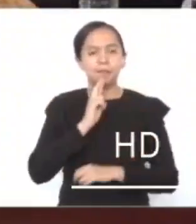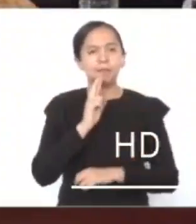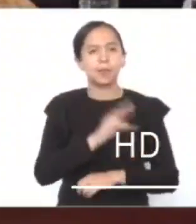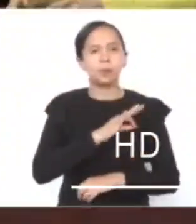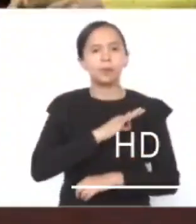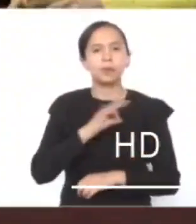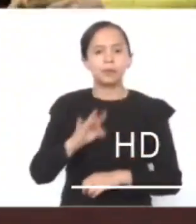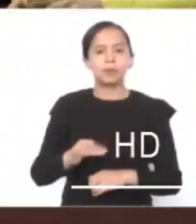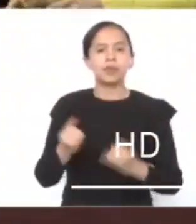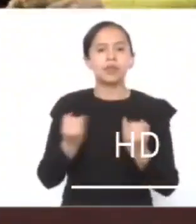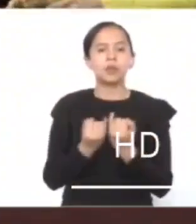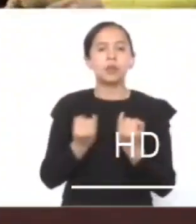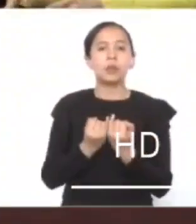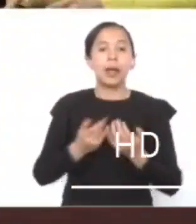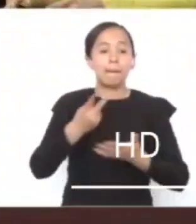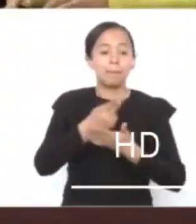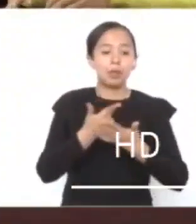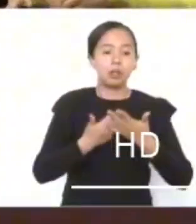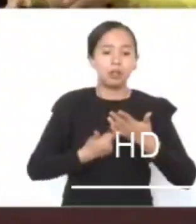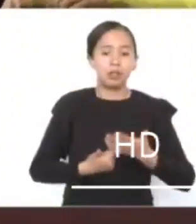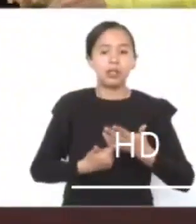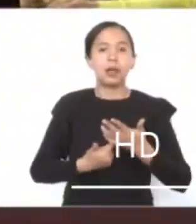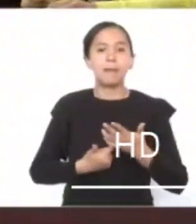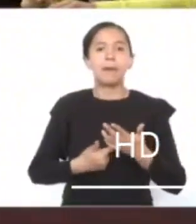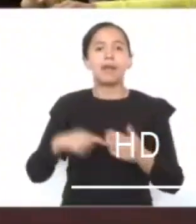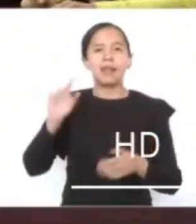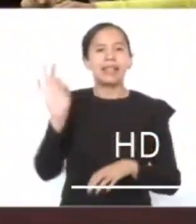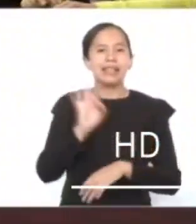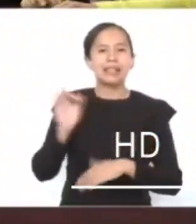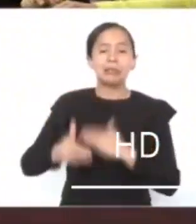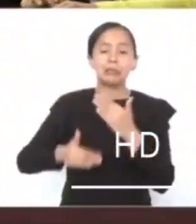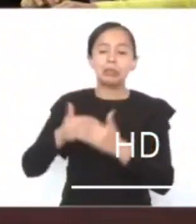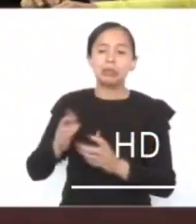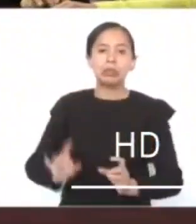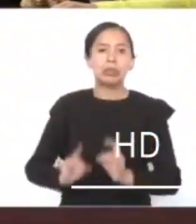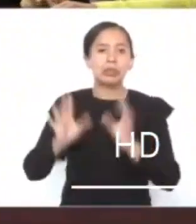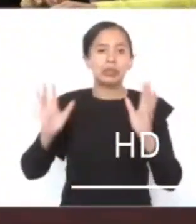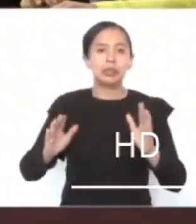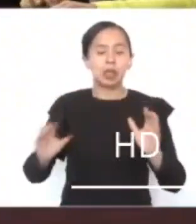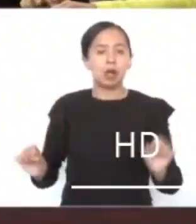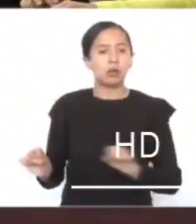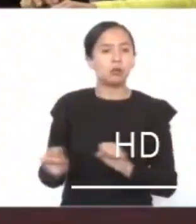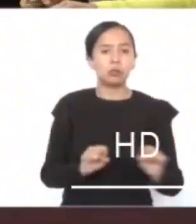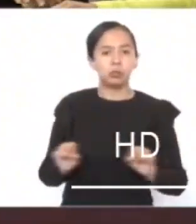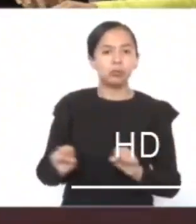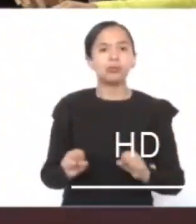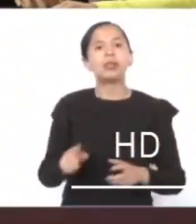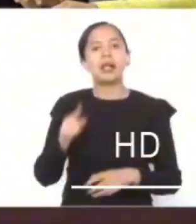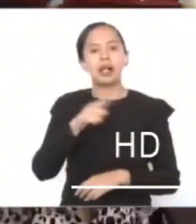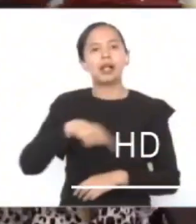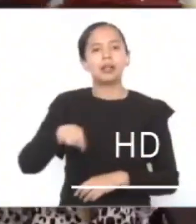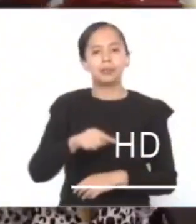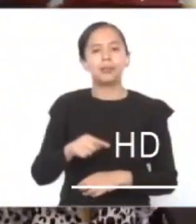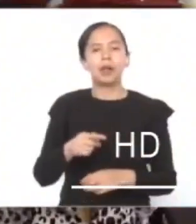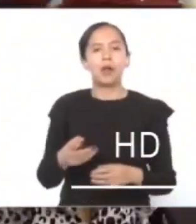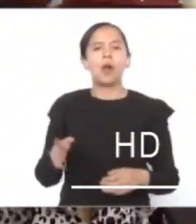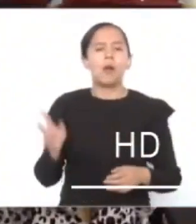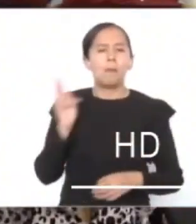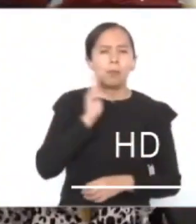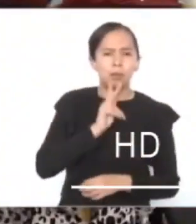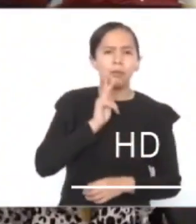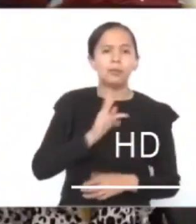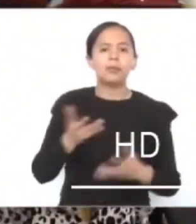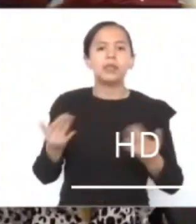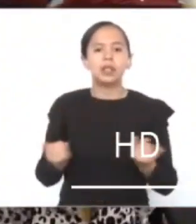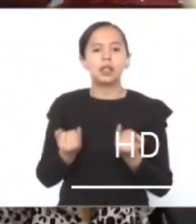del funcionamiento del plan de emergencias sísmicas y la activación de los integrantes del Comité de